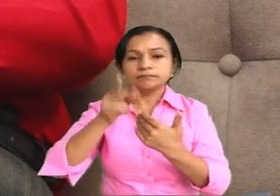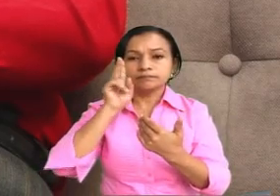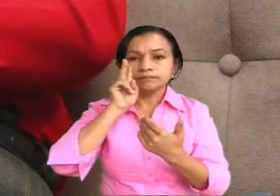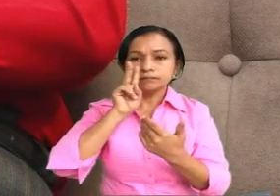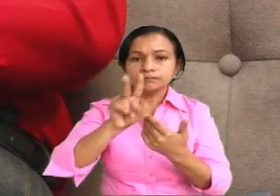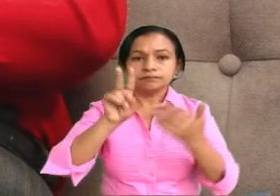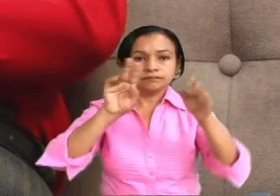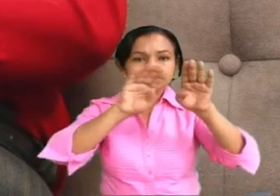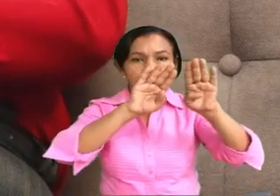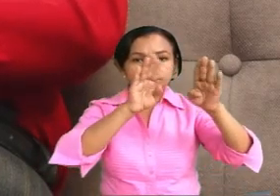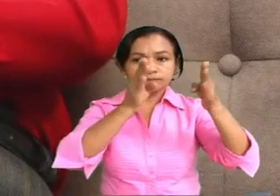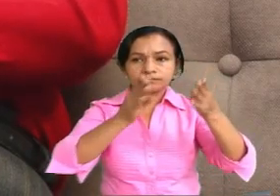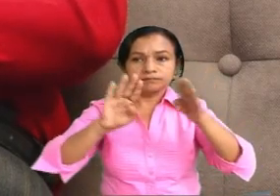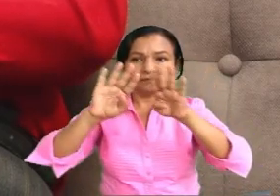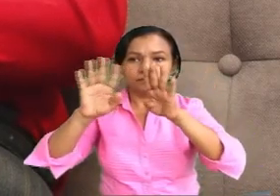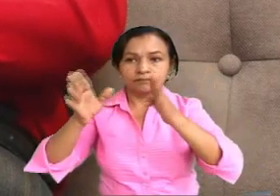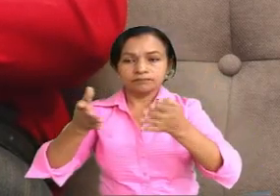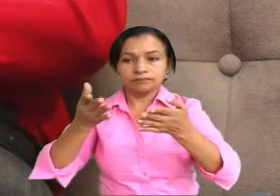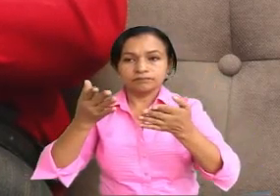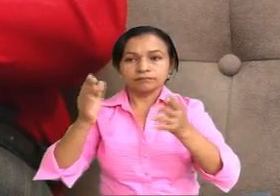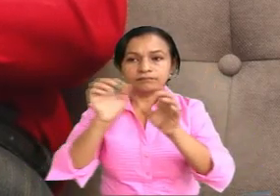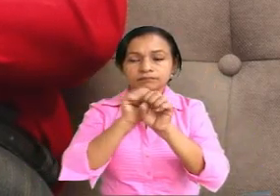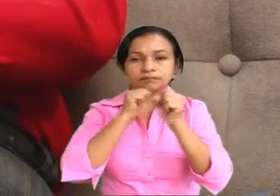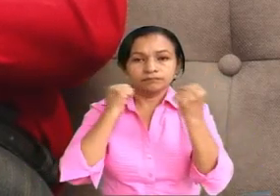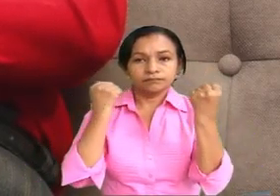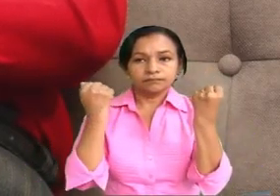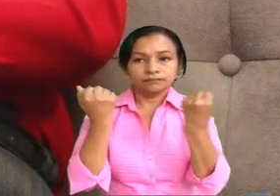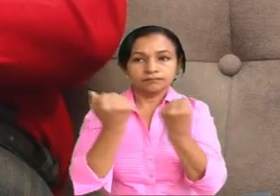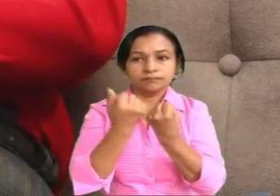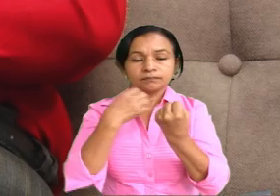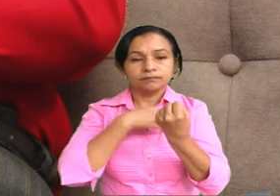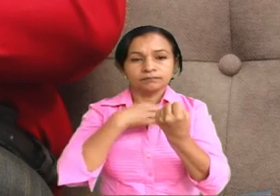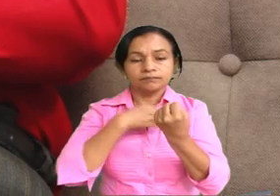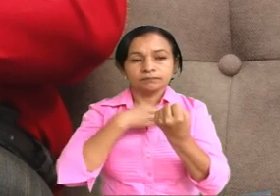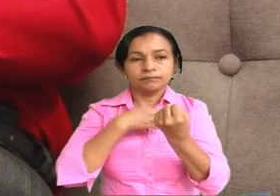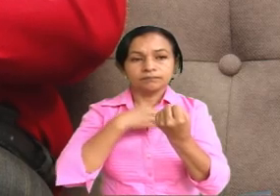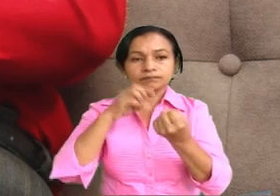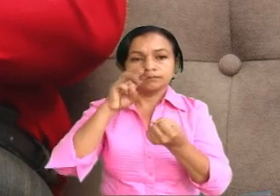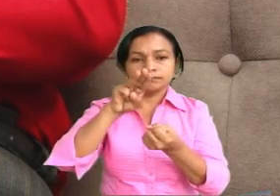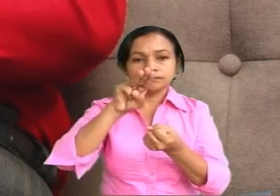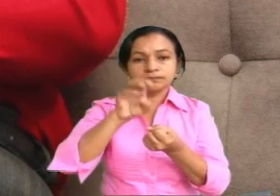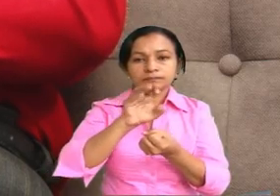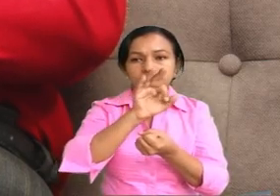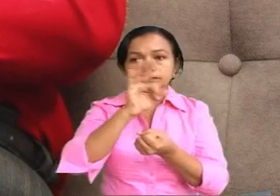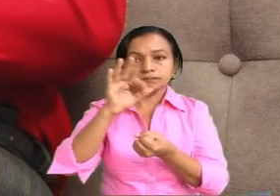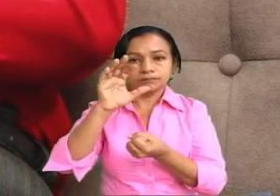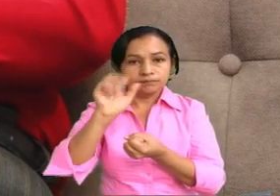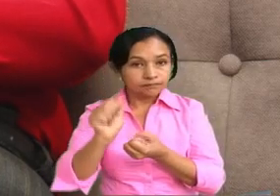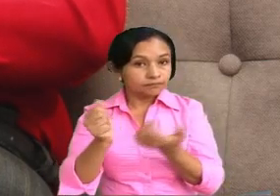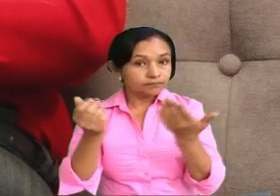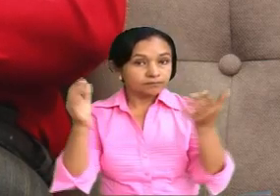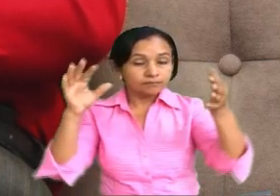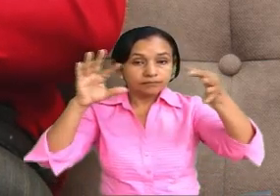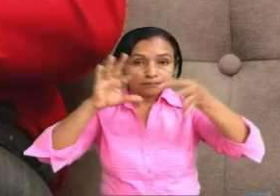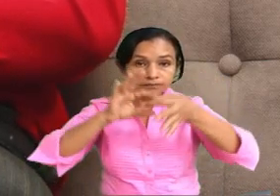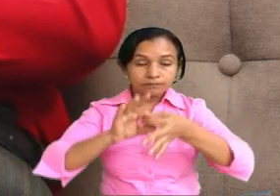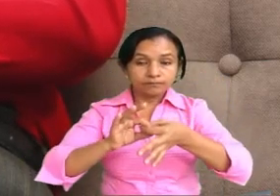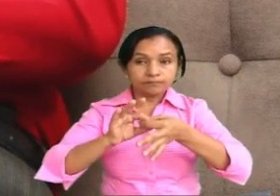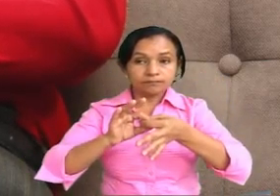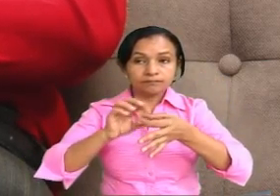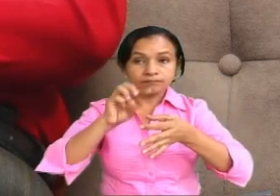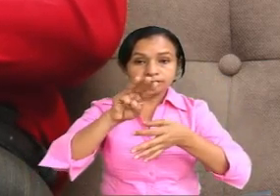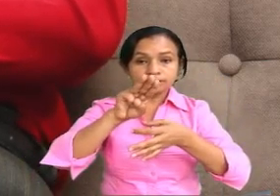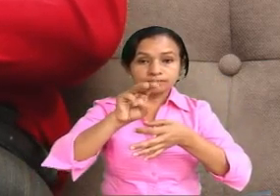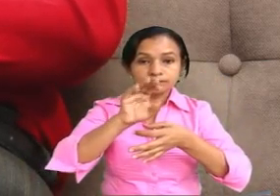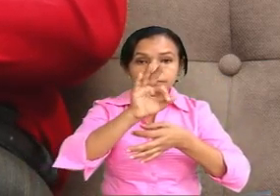mujer forma su asociación o su cooperativa a través del MEFCA, que es parte que tienen, y el MEFCA